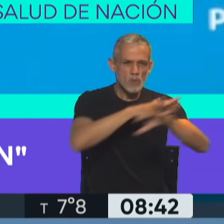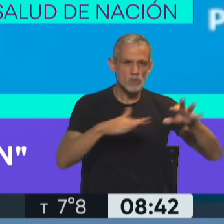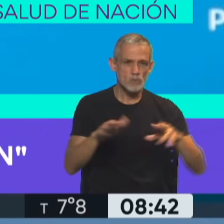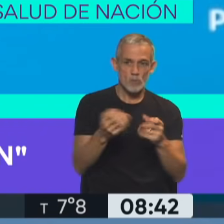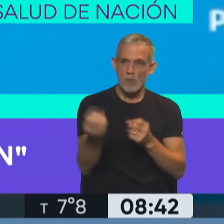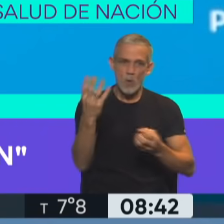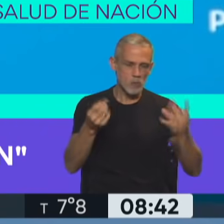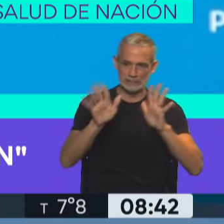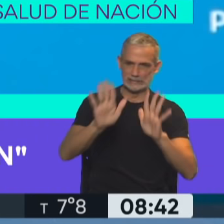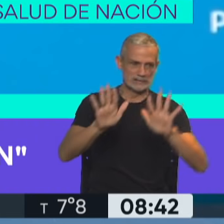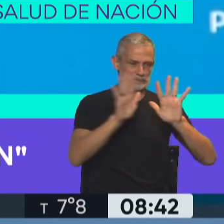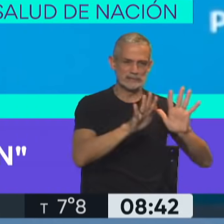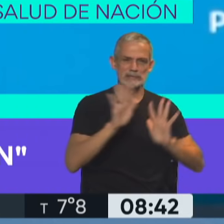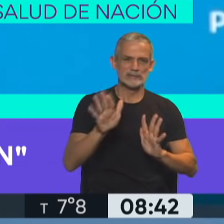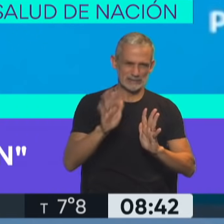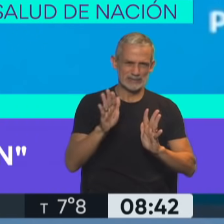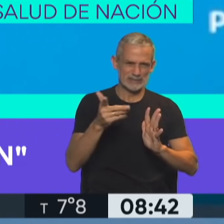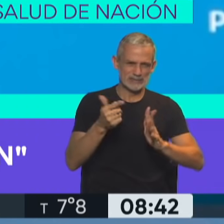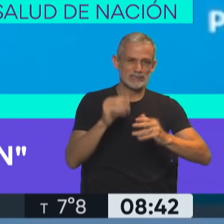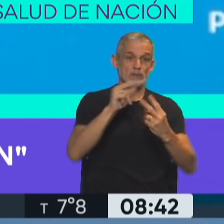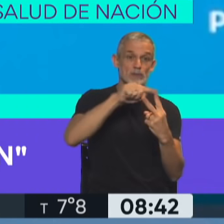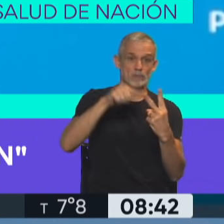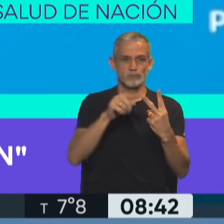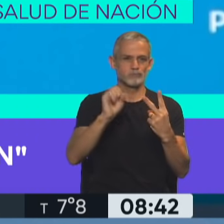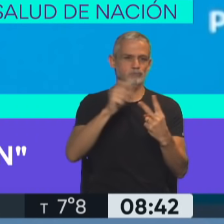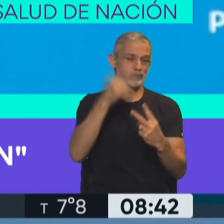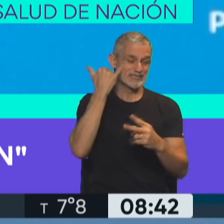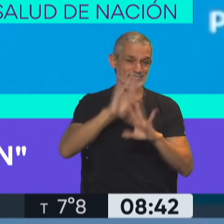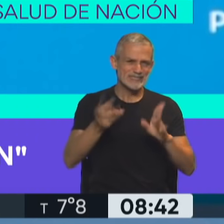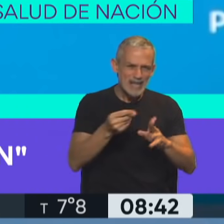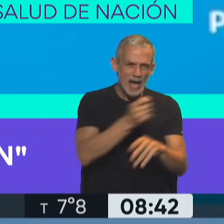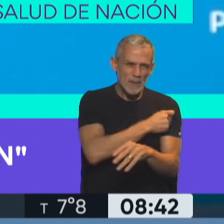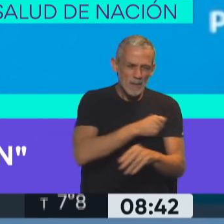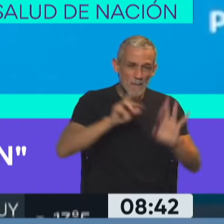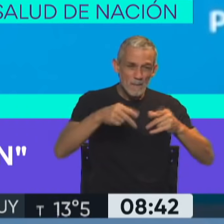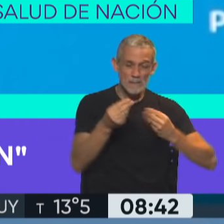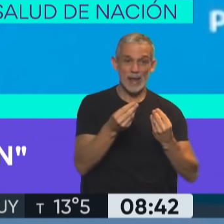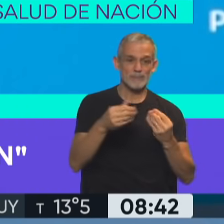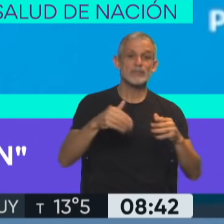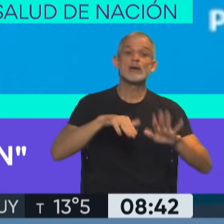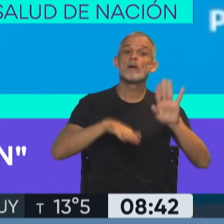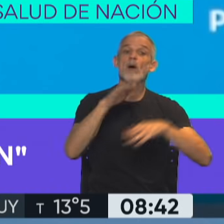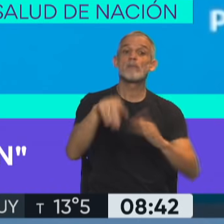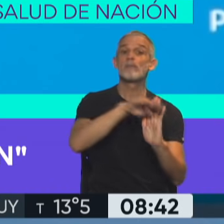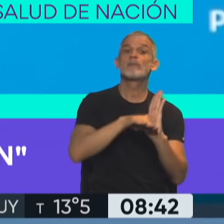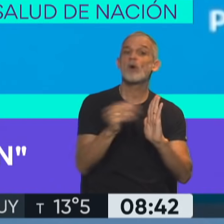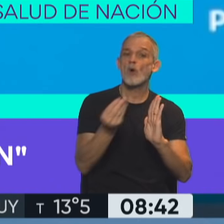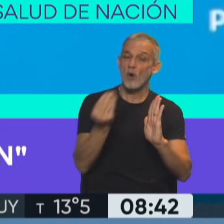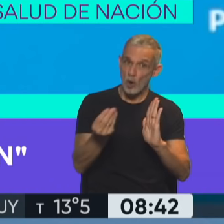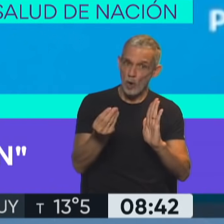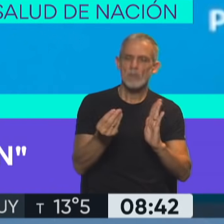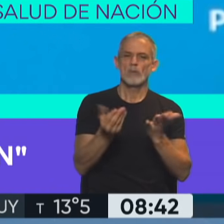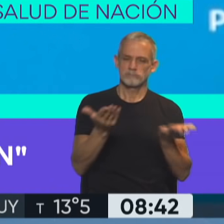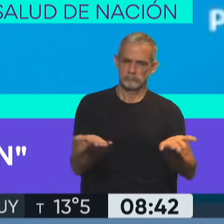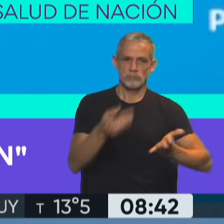los brotes y el avance de las coberturas de vacunación que acabamos de compartir, Los próximos pasos del plan estratégico